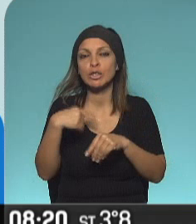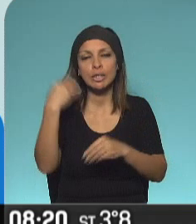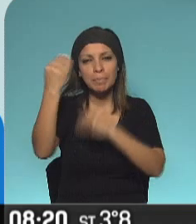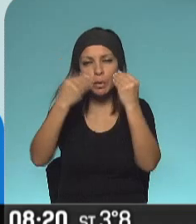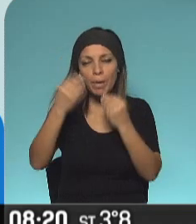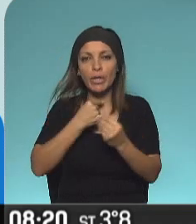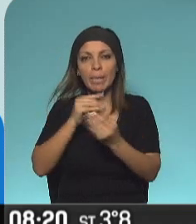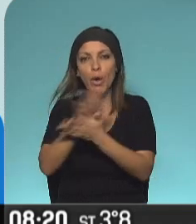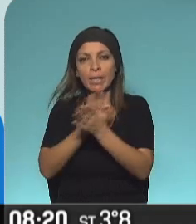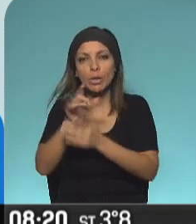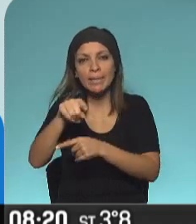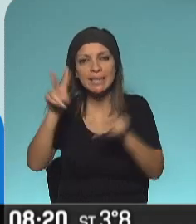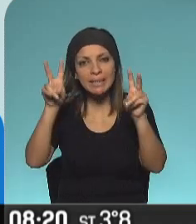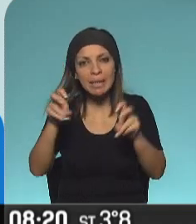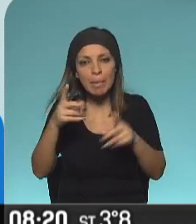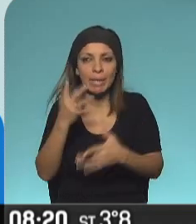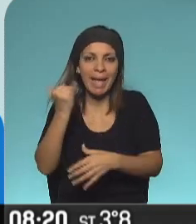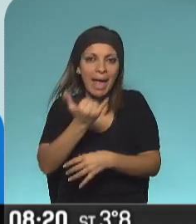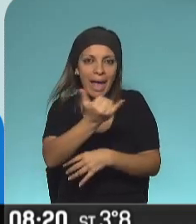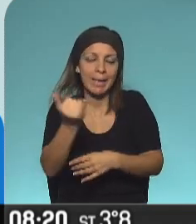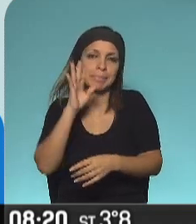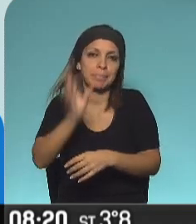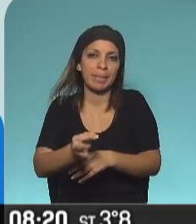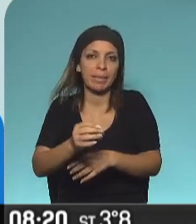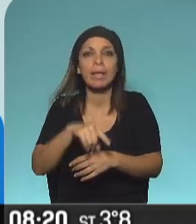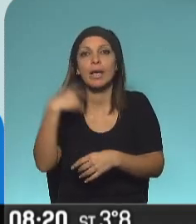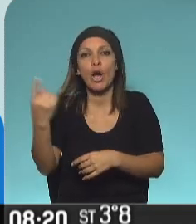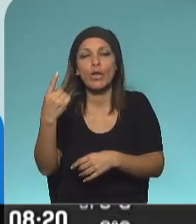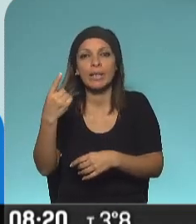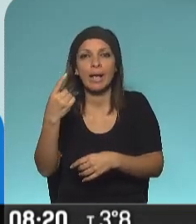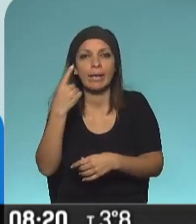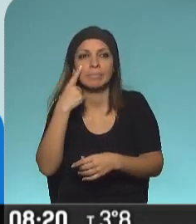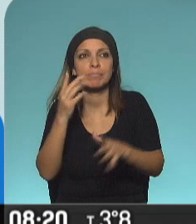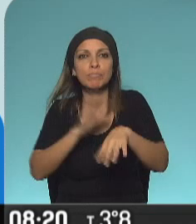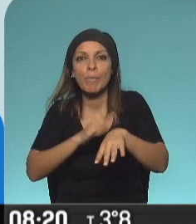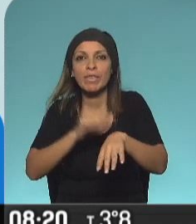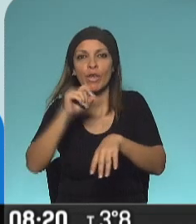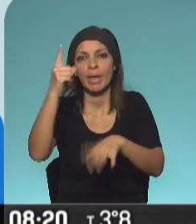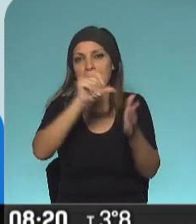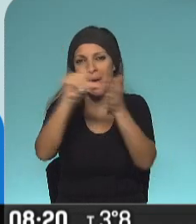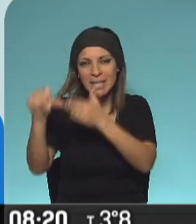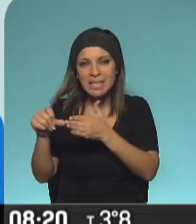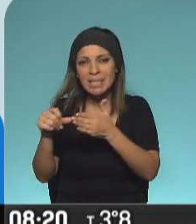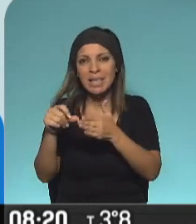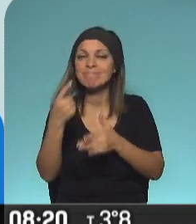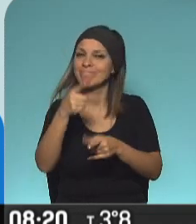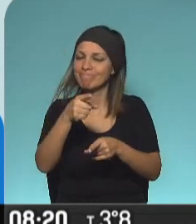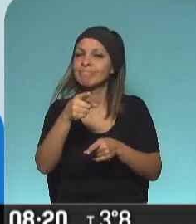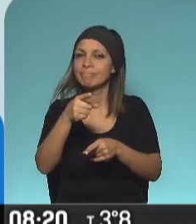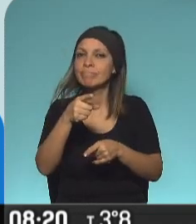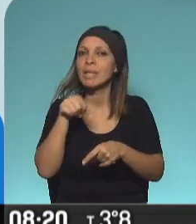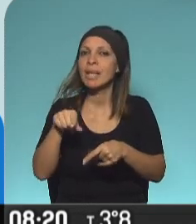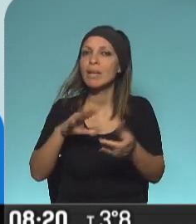eso rápidamente, porque está sobradamente demostrado en otras experiencias internacionales, en otros momentos, que este